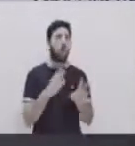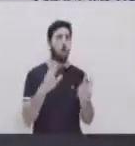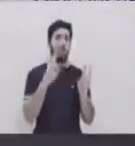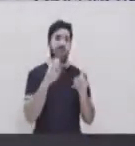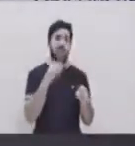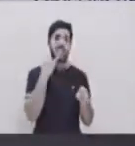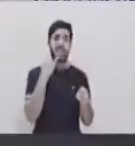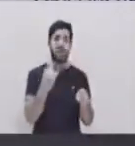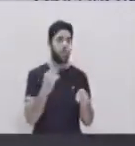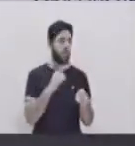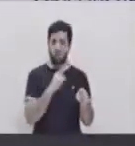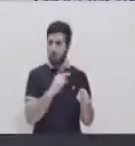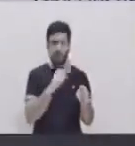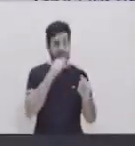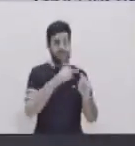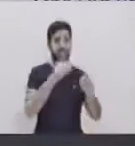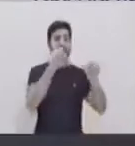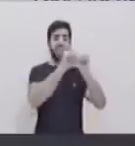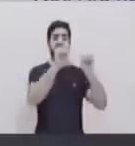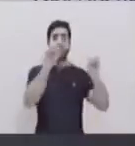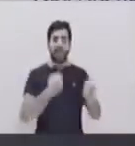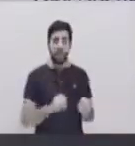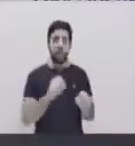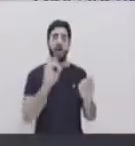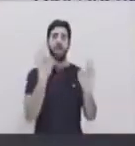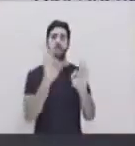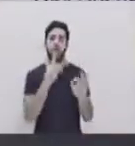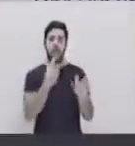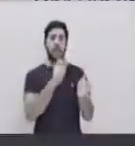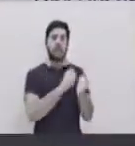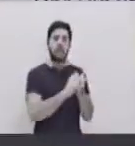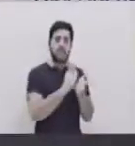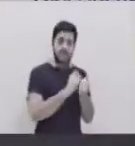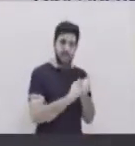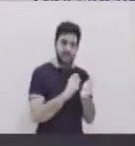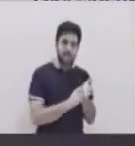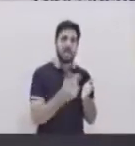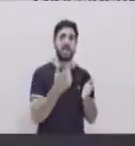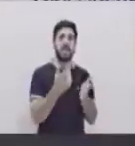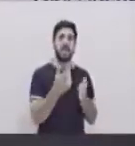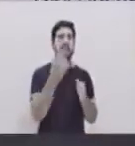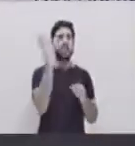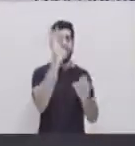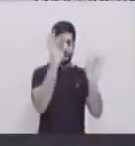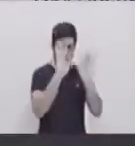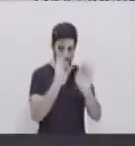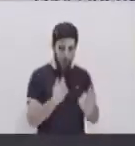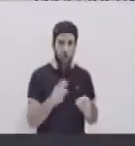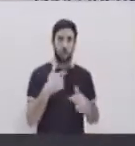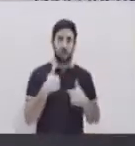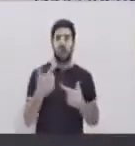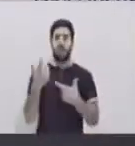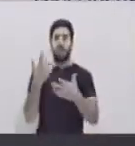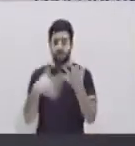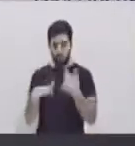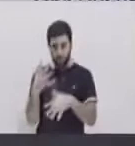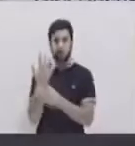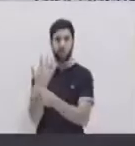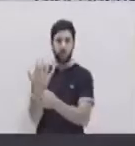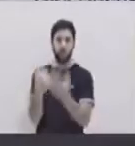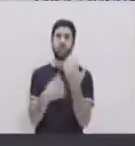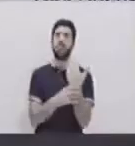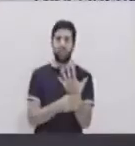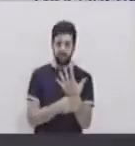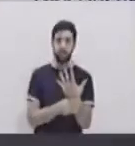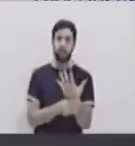muy corto. La lengua es todo ese sistema de signos que utilizamos para comunicarnos, mientras que el habla va a depender de